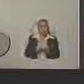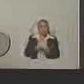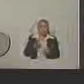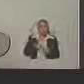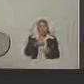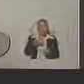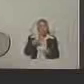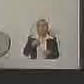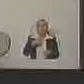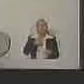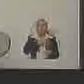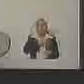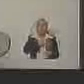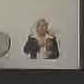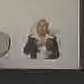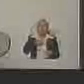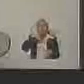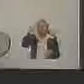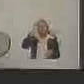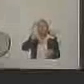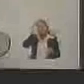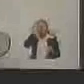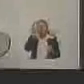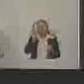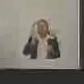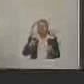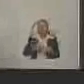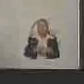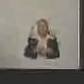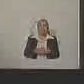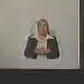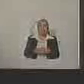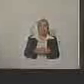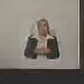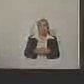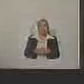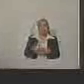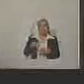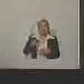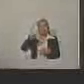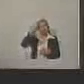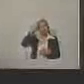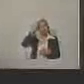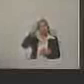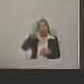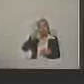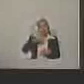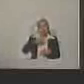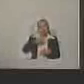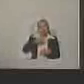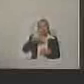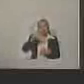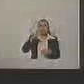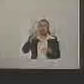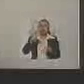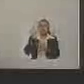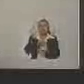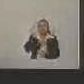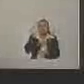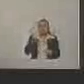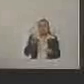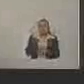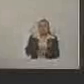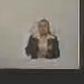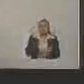porque amo profundamente a este México de mis amores y creo que tiene la opción de cambio. Y la opción de